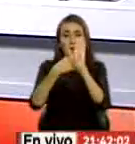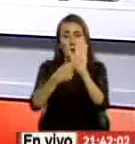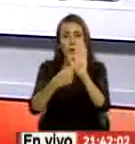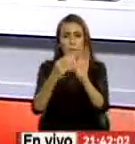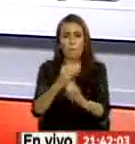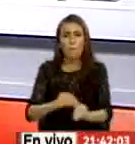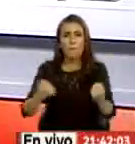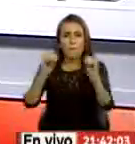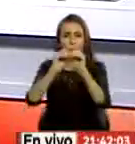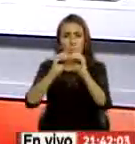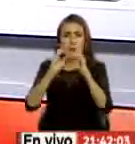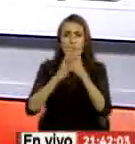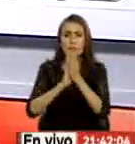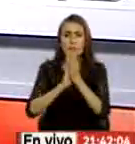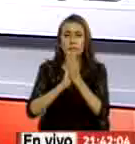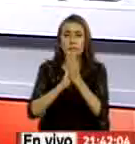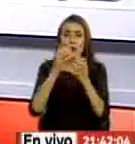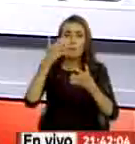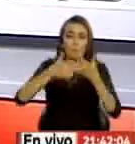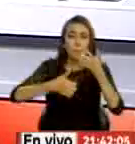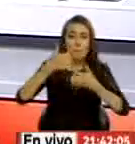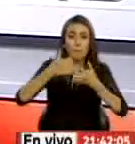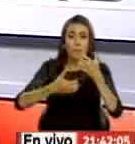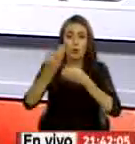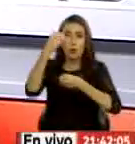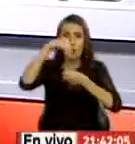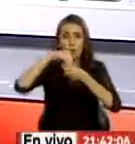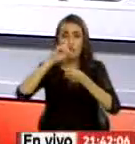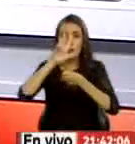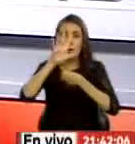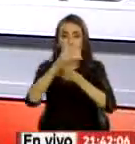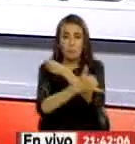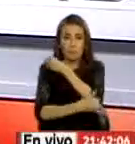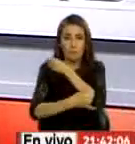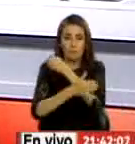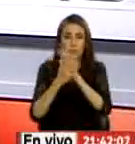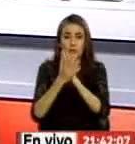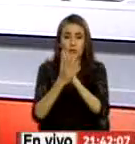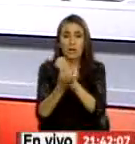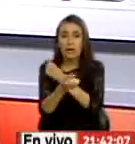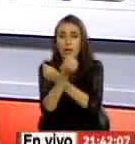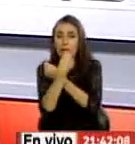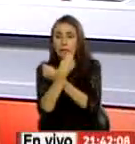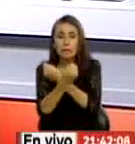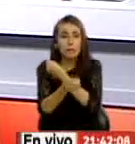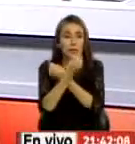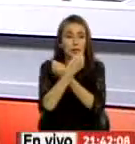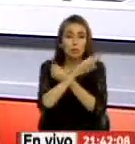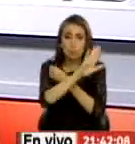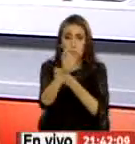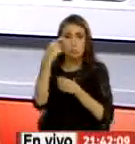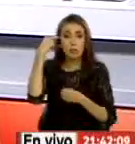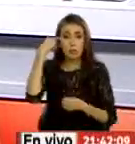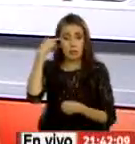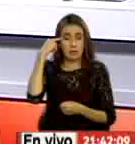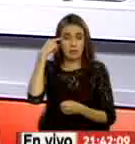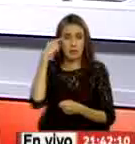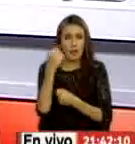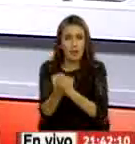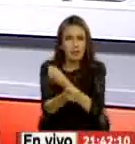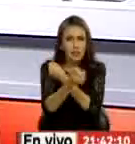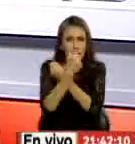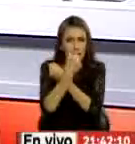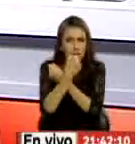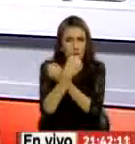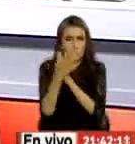desunión al interno de la bancada de Alianza País. Usted utilizaba un término que era la traición, decía, no es traición. ¿Usted cree que el